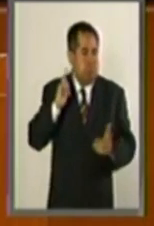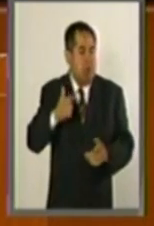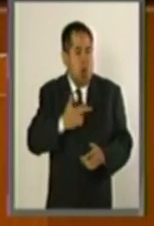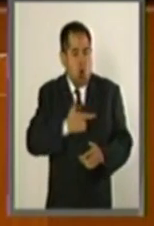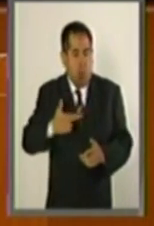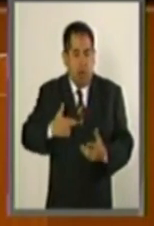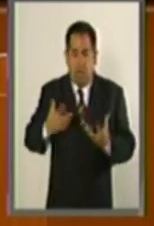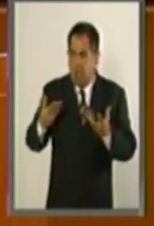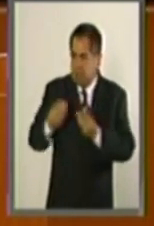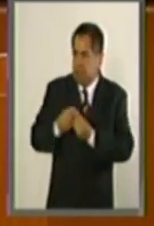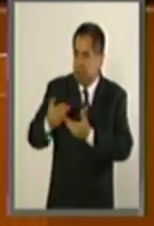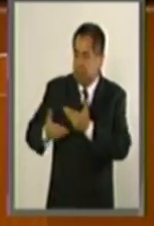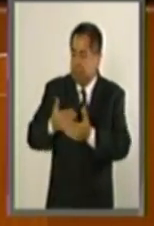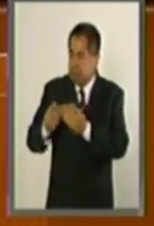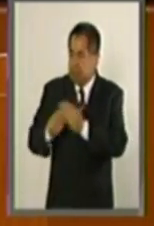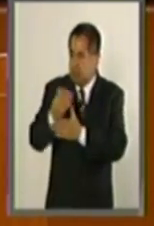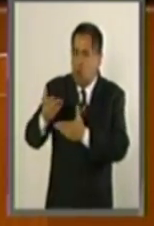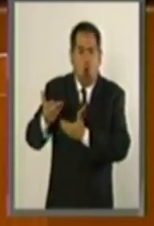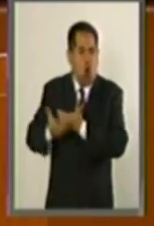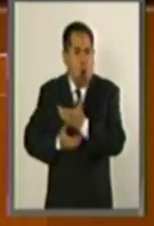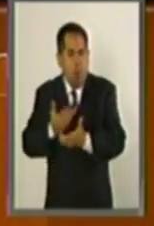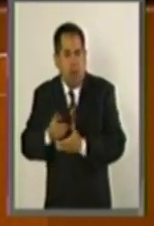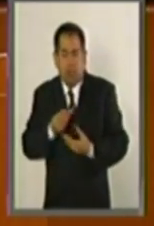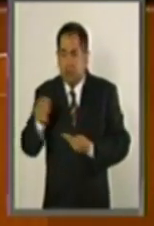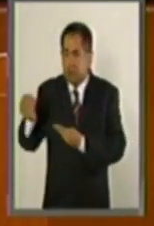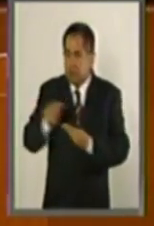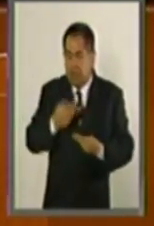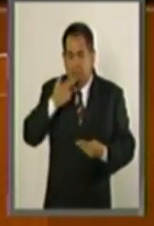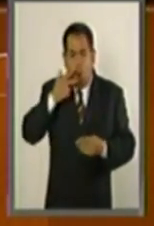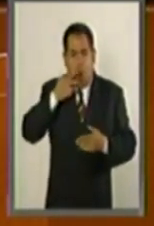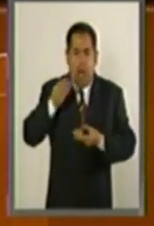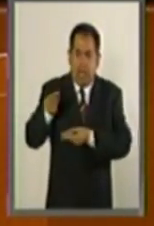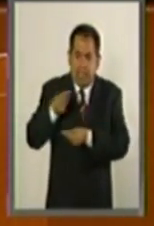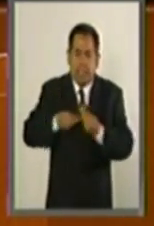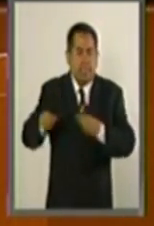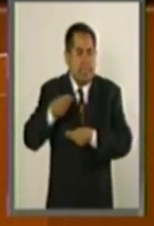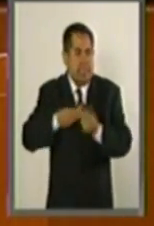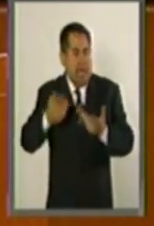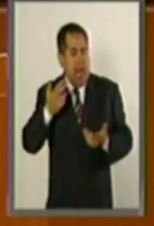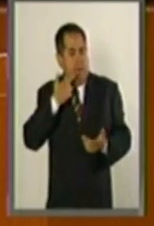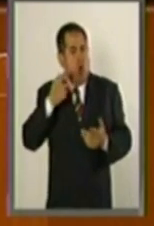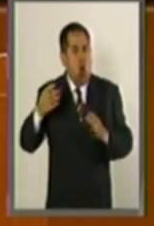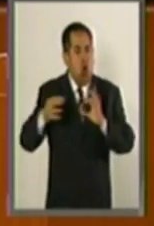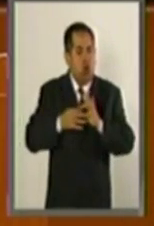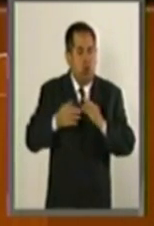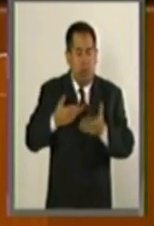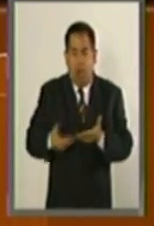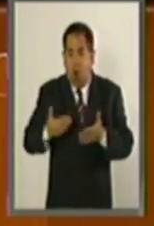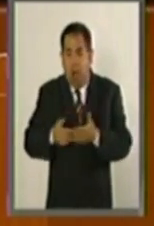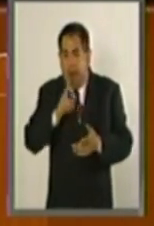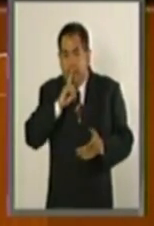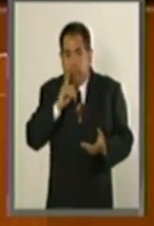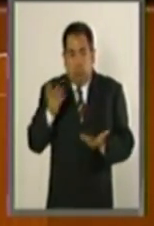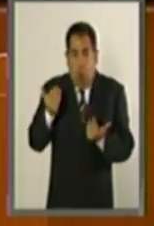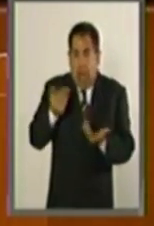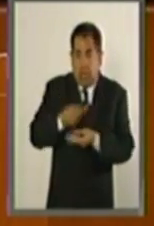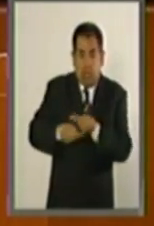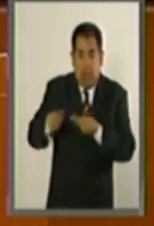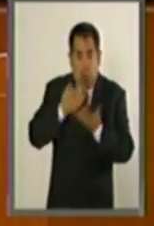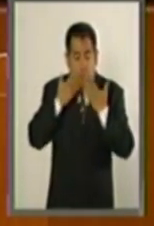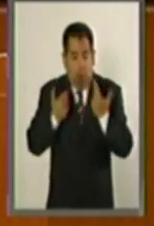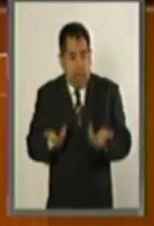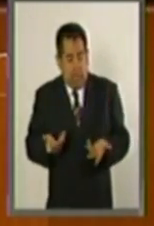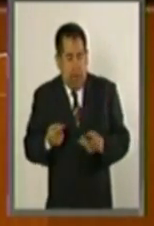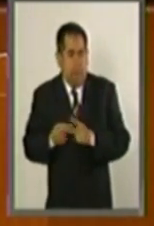nuevo dinamismo comercial que mejore el intercambio entre ambos países, hasta hoy incipiente. Ahí tenemos